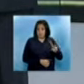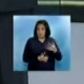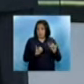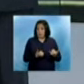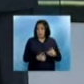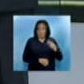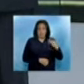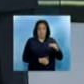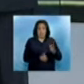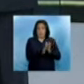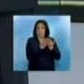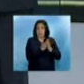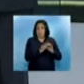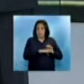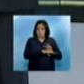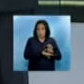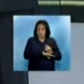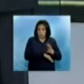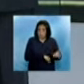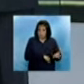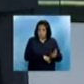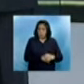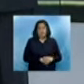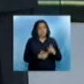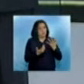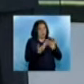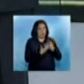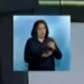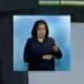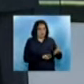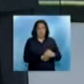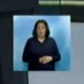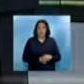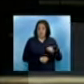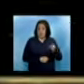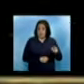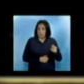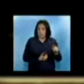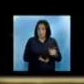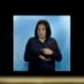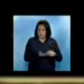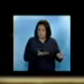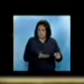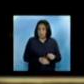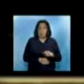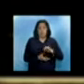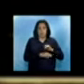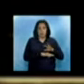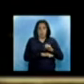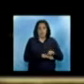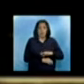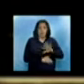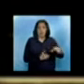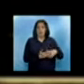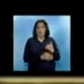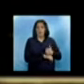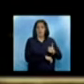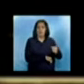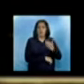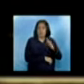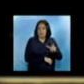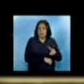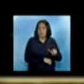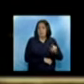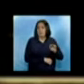el martes de libros y mi recomendación va y coincide con esa nota. Y es que esta semana recomendamos Toda la culpa la tiene Mario,